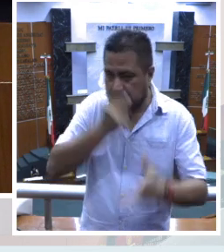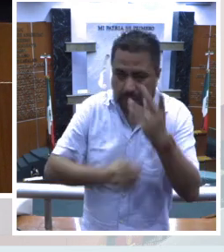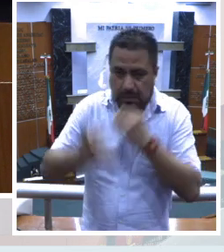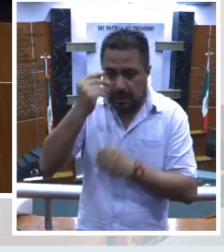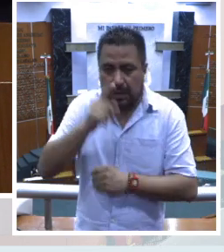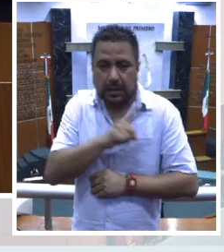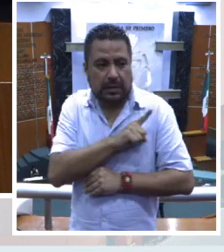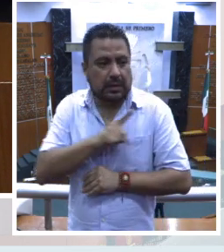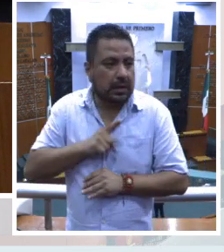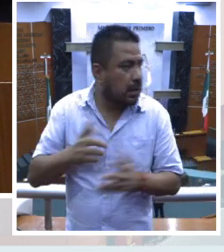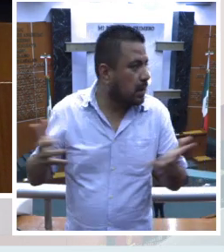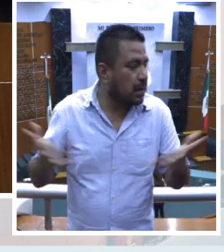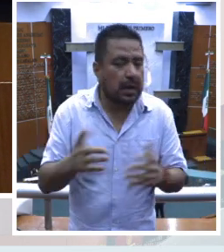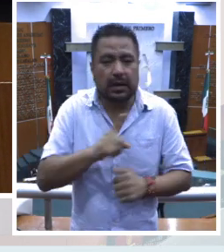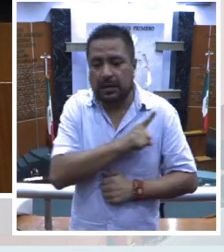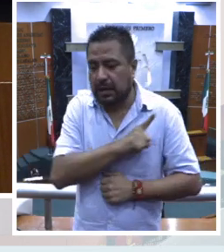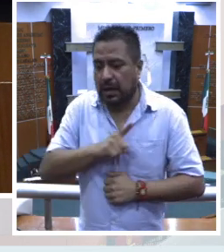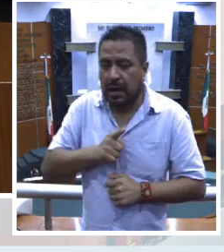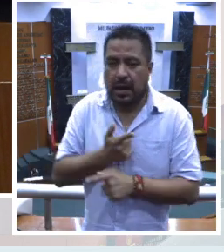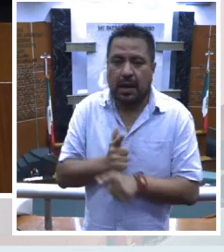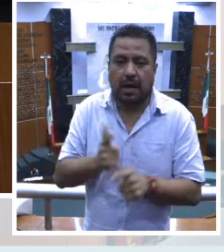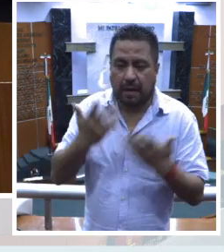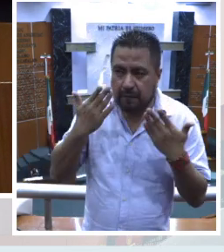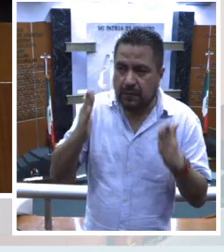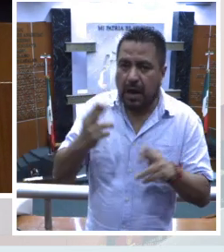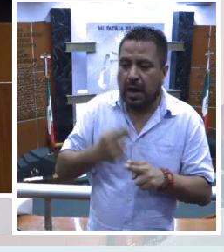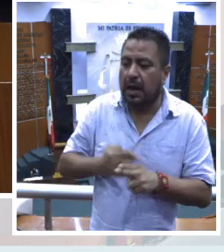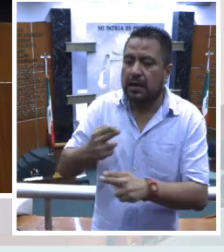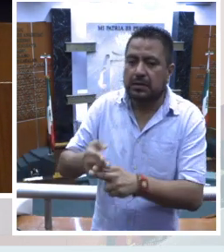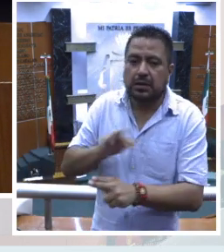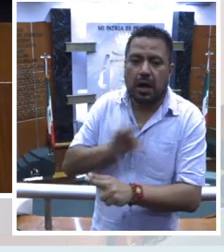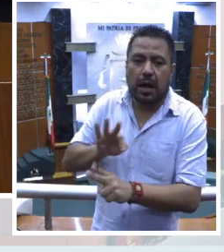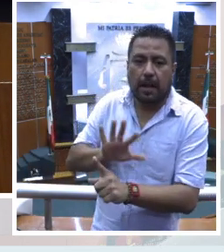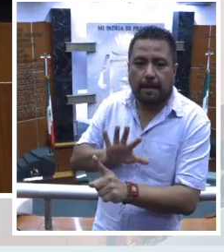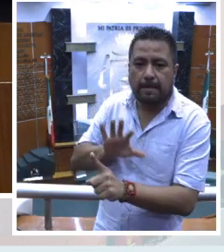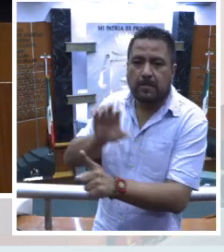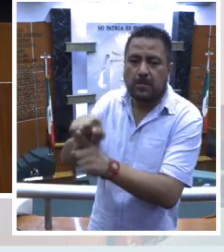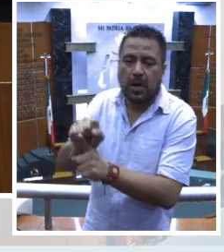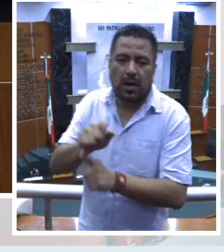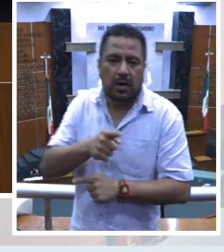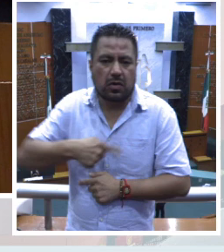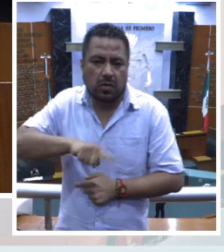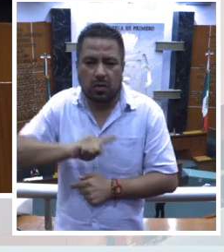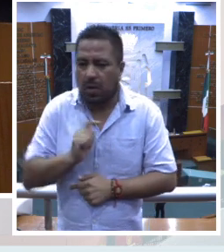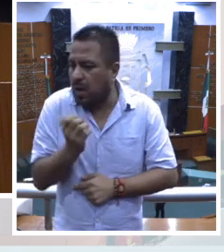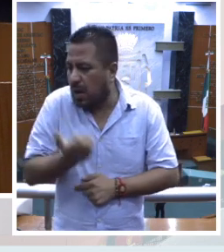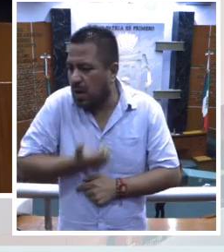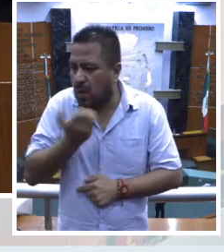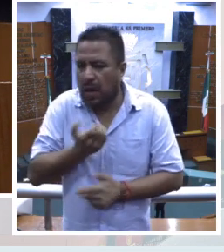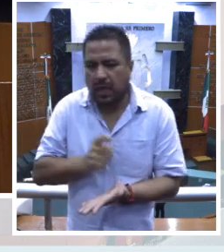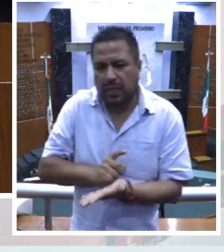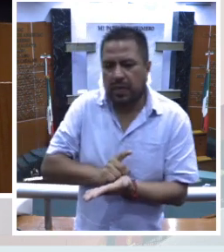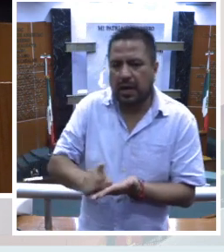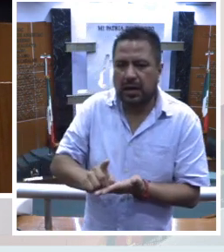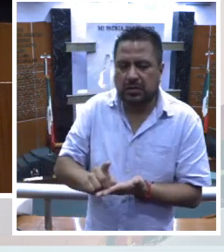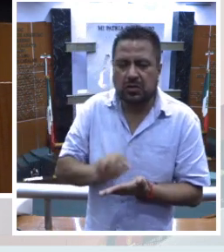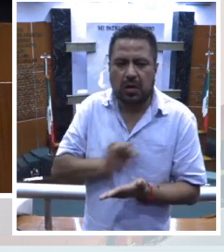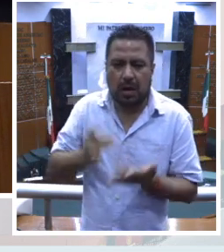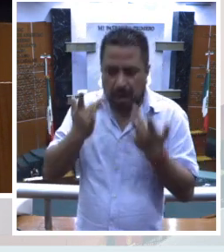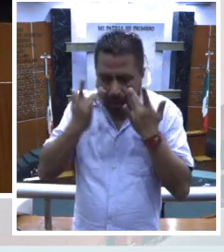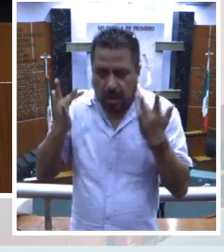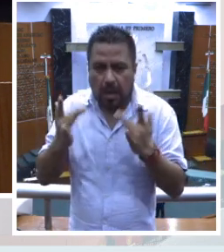ejerciéndola. Ejerzamos nuestra libertad hasta que se convierta en un hábito por ser ya un derecho